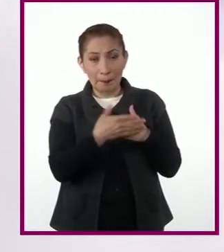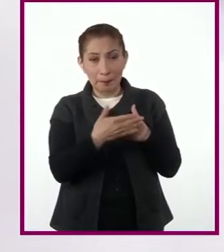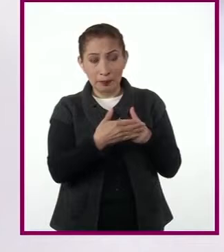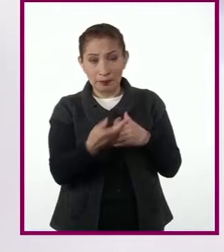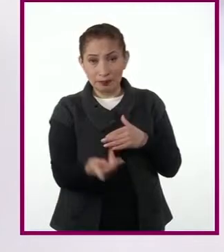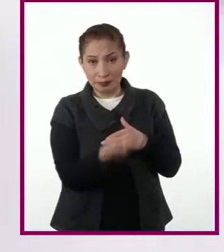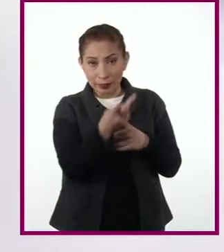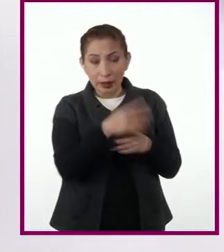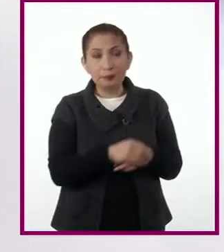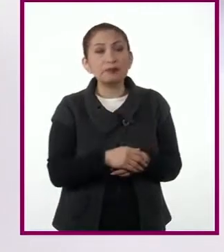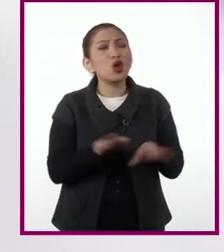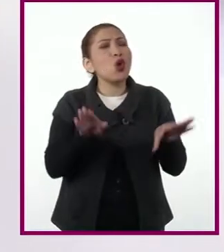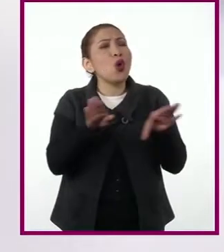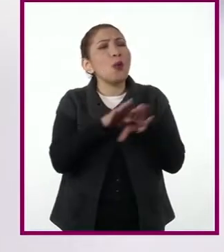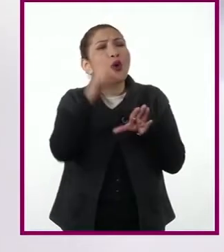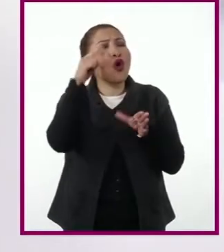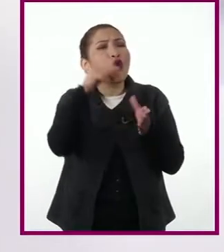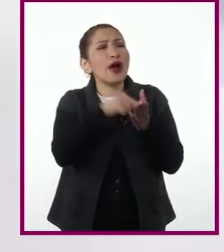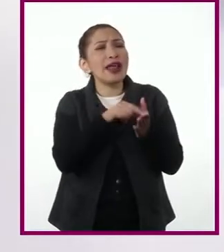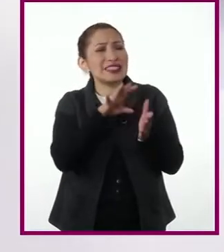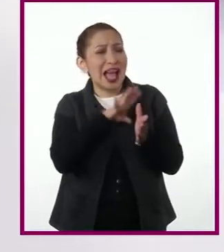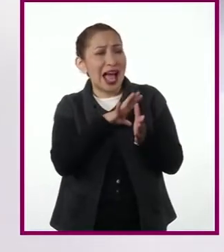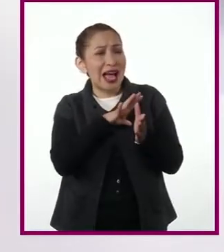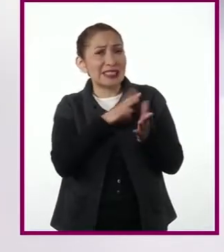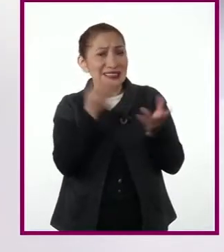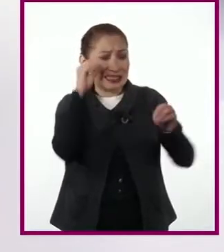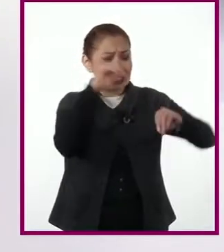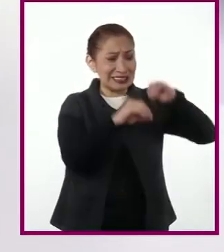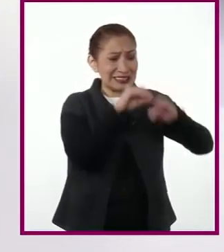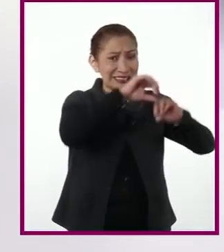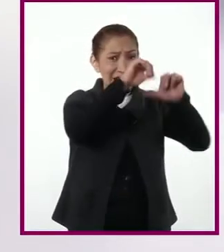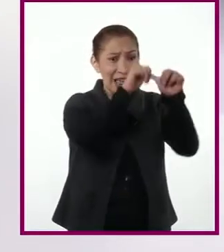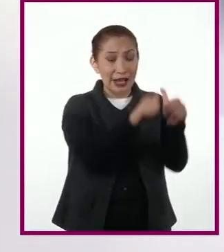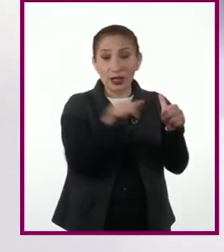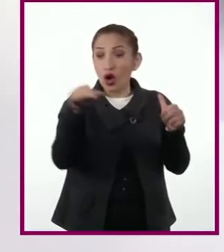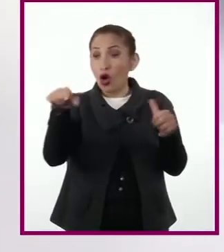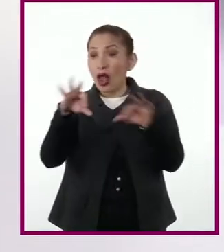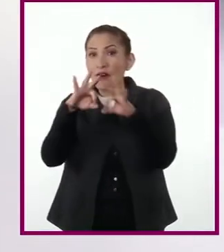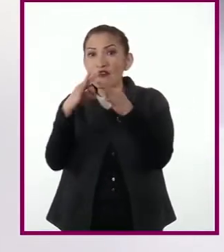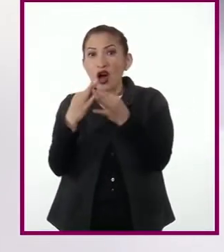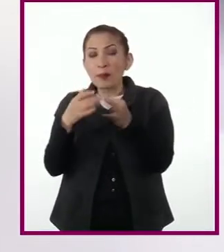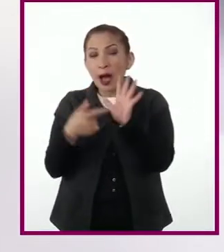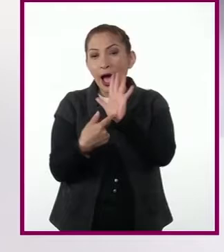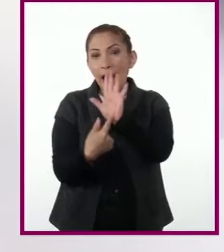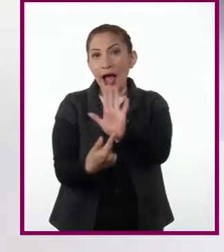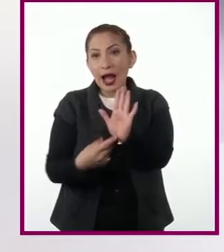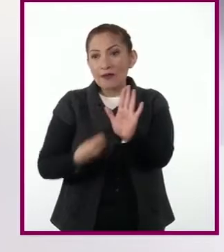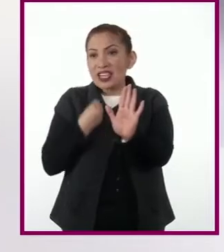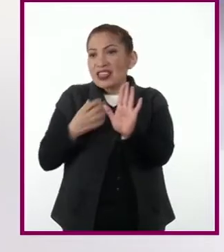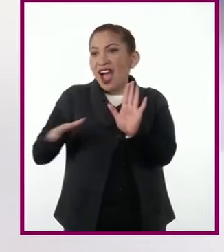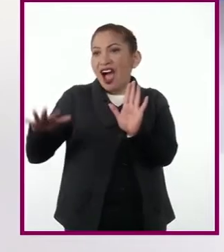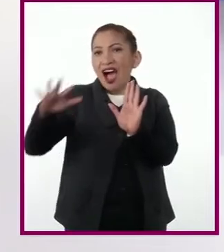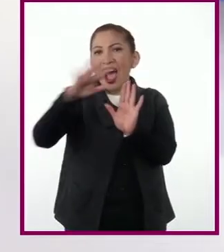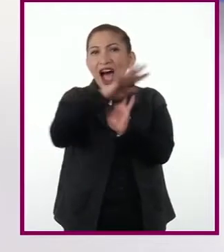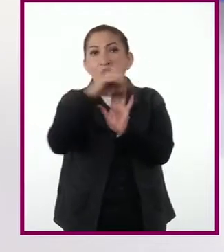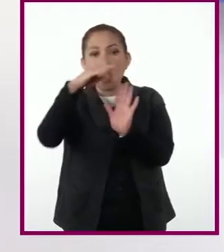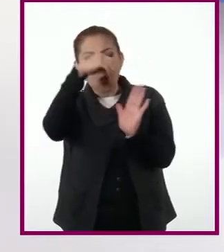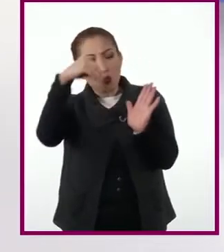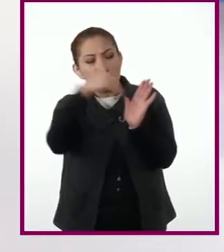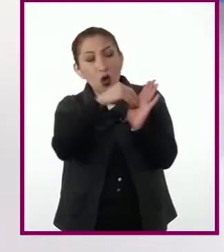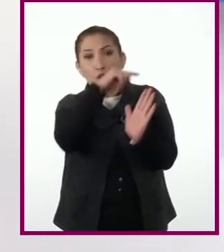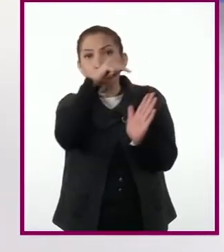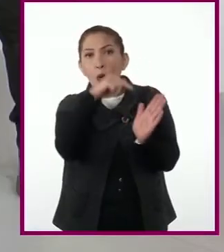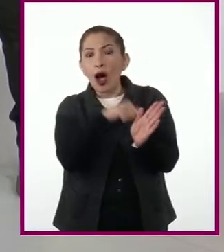pregunta. ¿Cómo creen que se relacionan las producciones artísticas con la manera en que se representa la vida cotidiana de un lugar